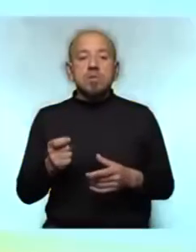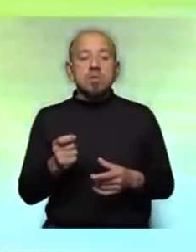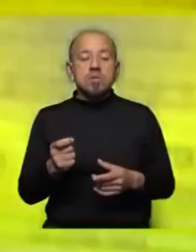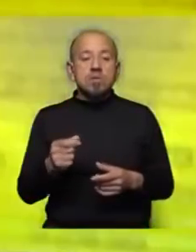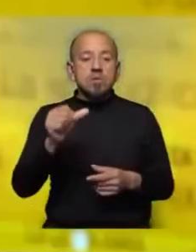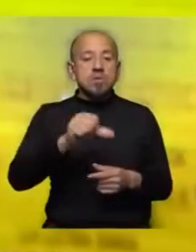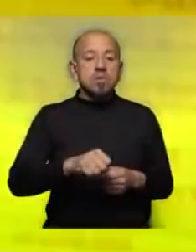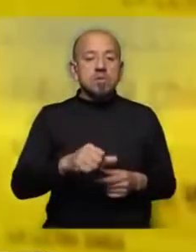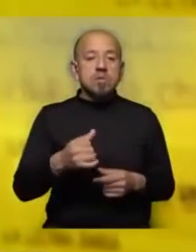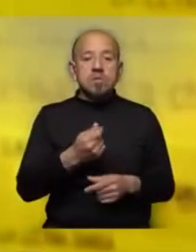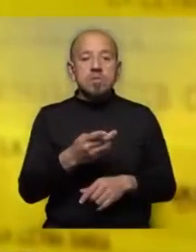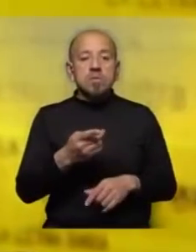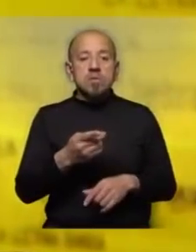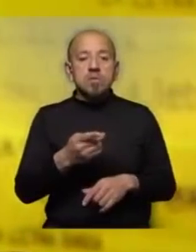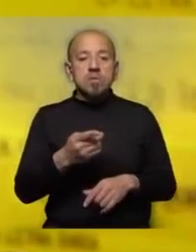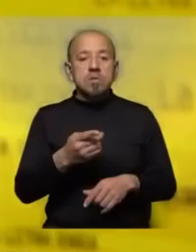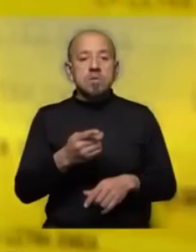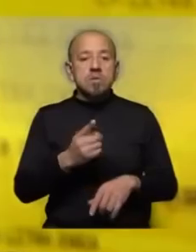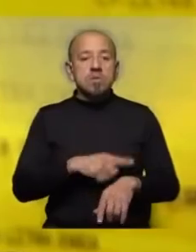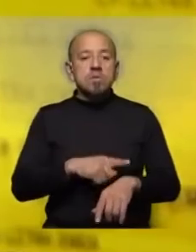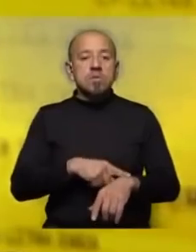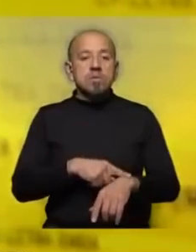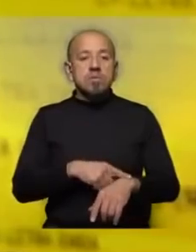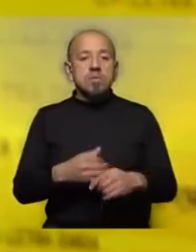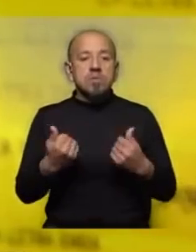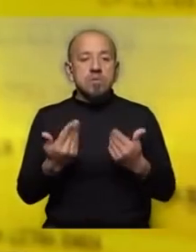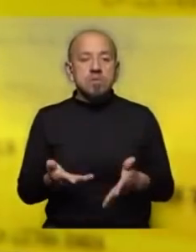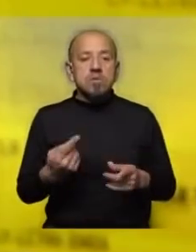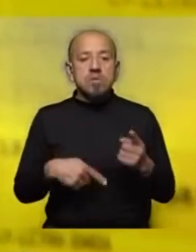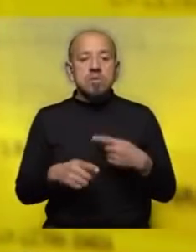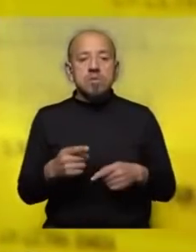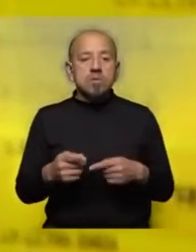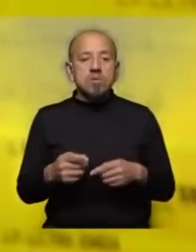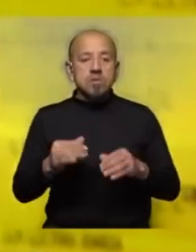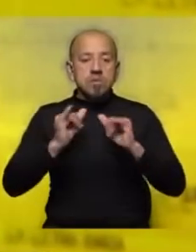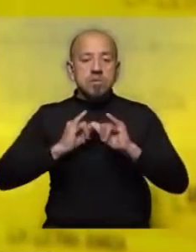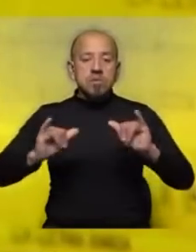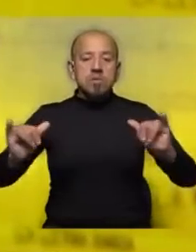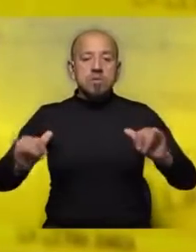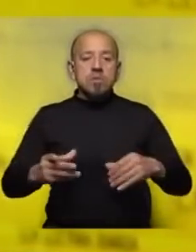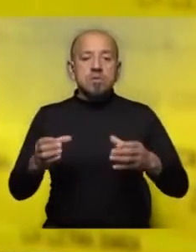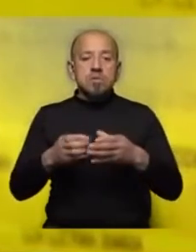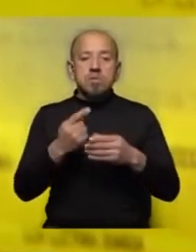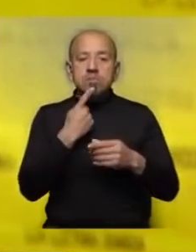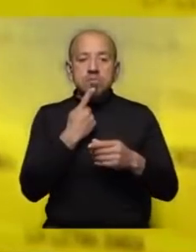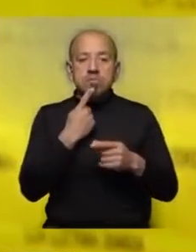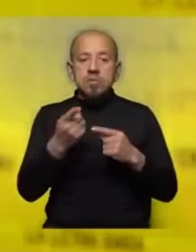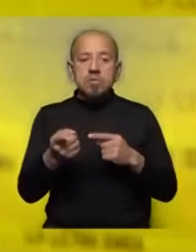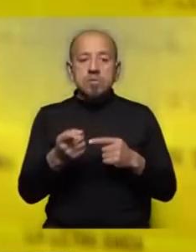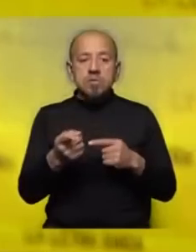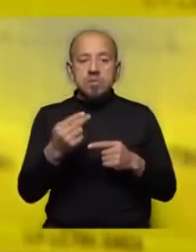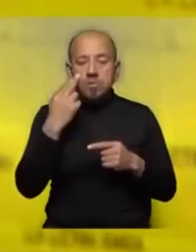y cuántos minutos lo regalo si quiero Entonces cuando hablamos de financiación de las campañas electorales y de los partidos políticos tenemos un